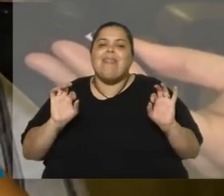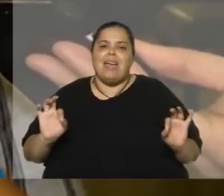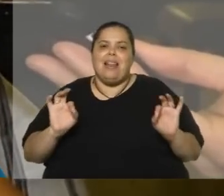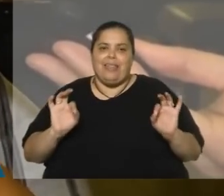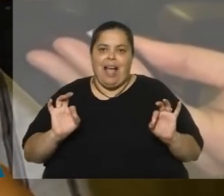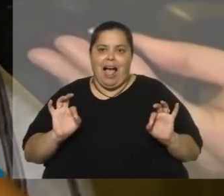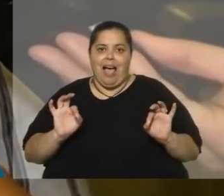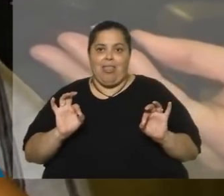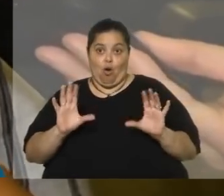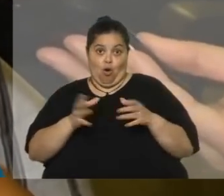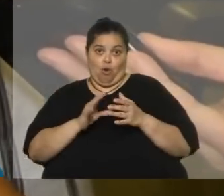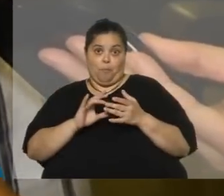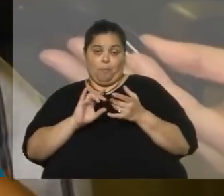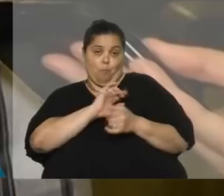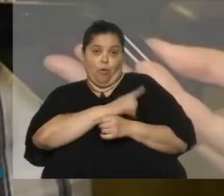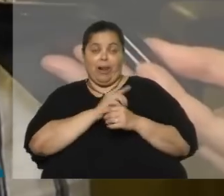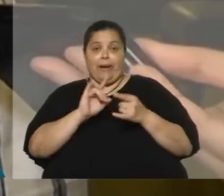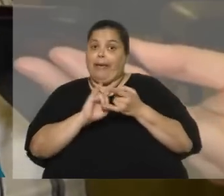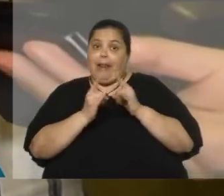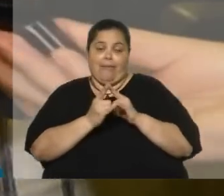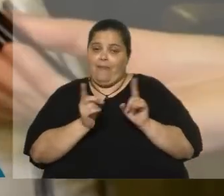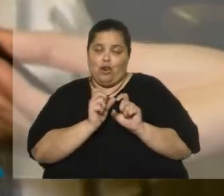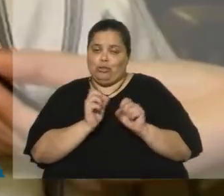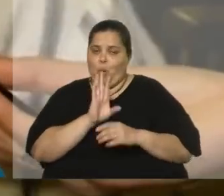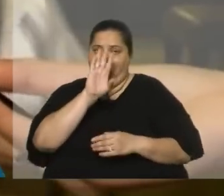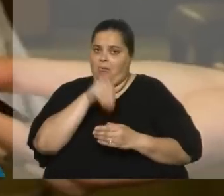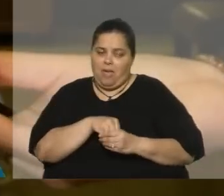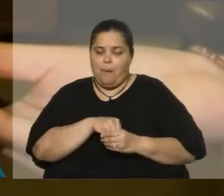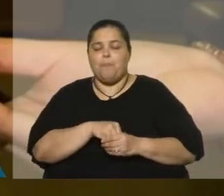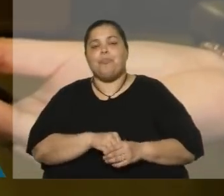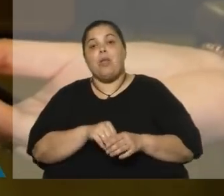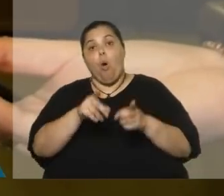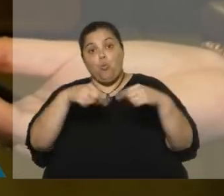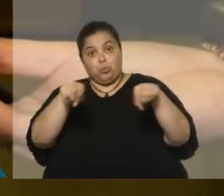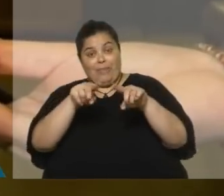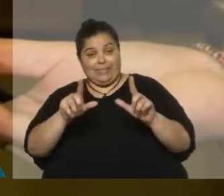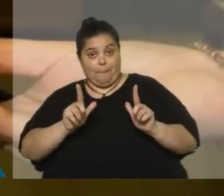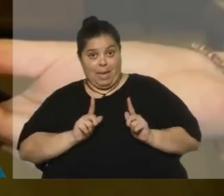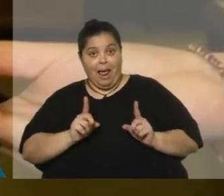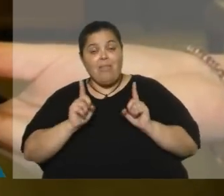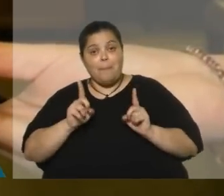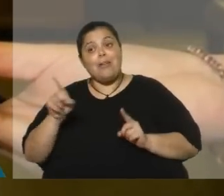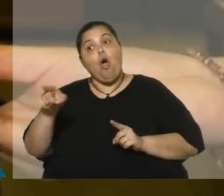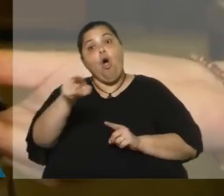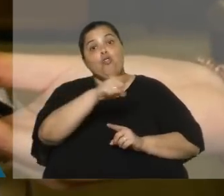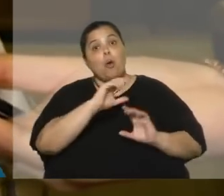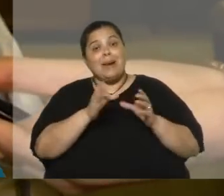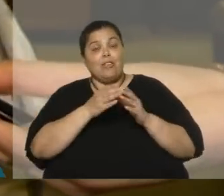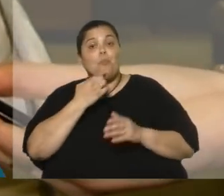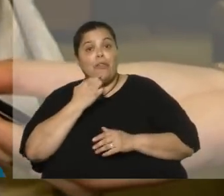poder del Estado como el Poder Legislativo. ¿Ustedes esperan el pronunciamiento del resto de los sectores políticos, es decir, de las bancadas, previa a